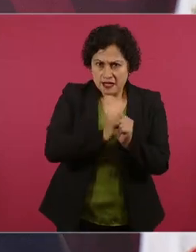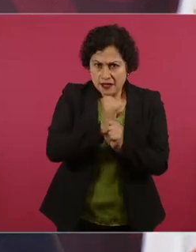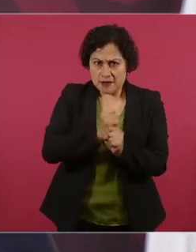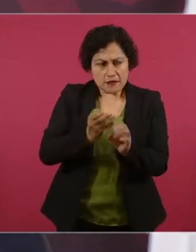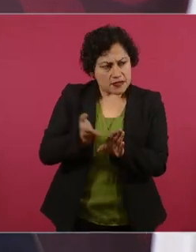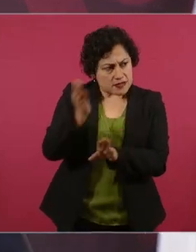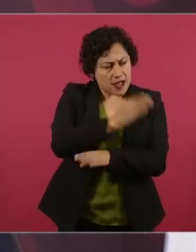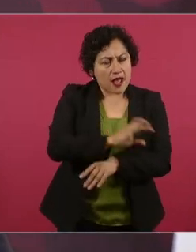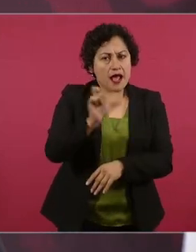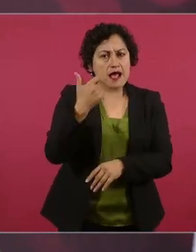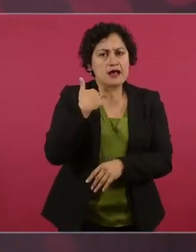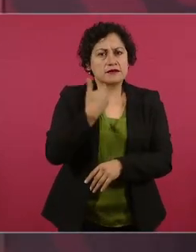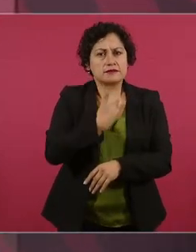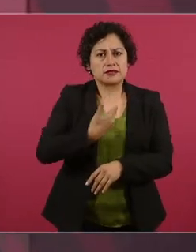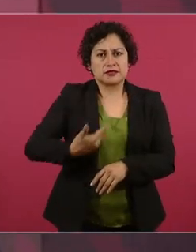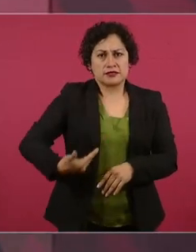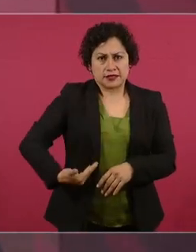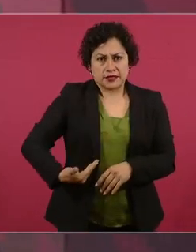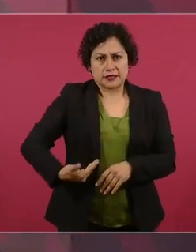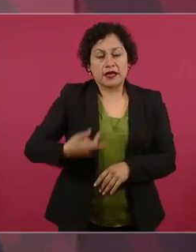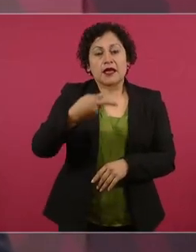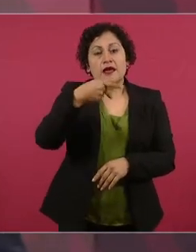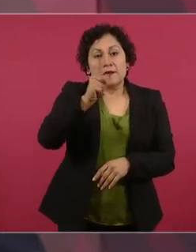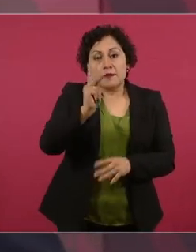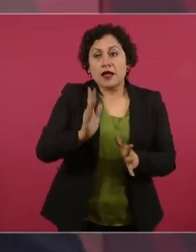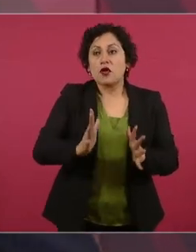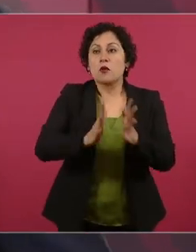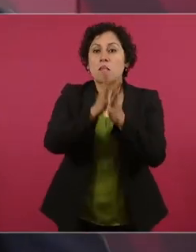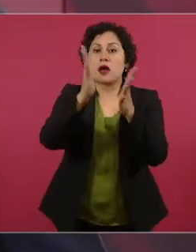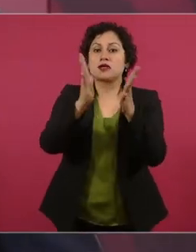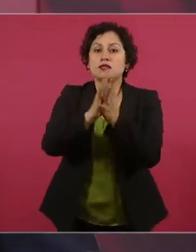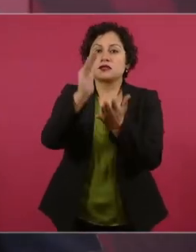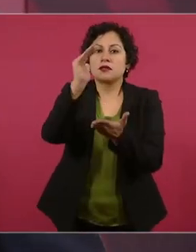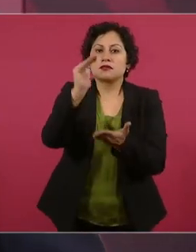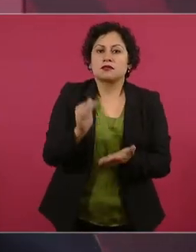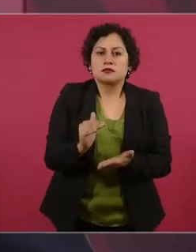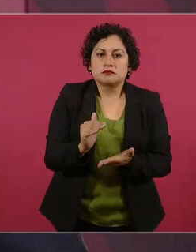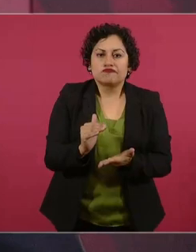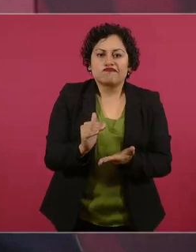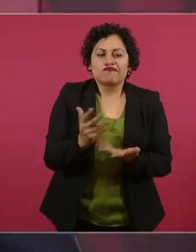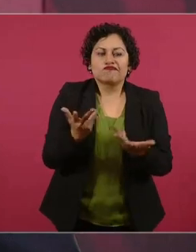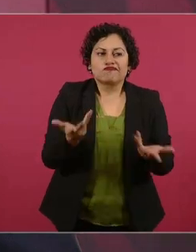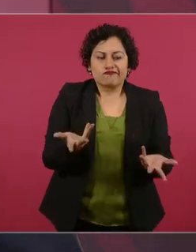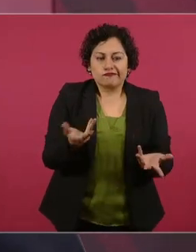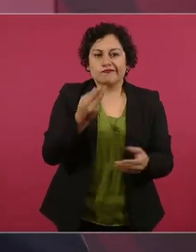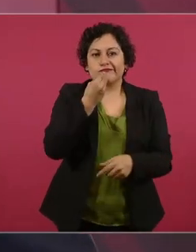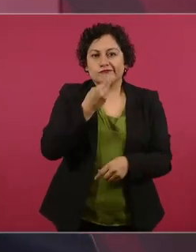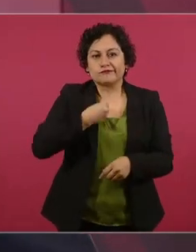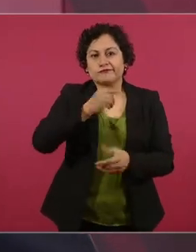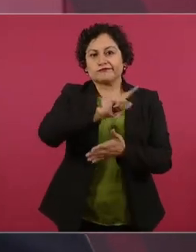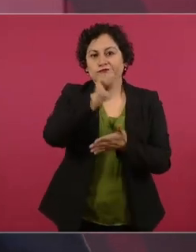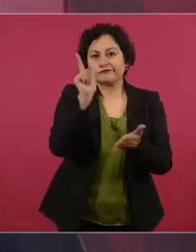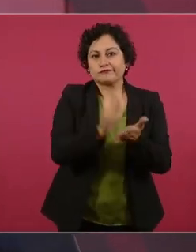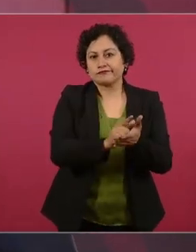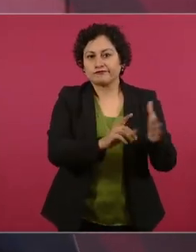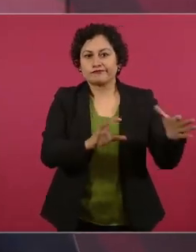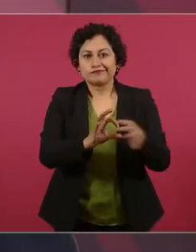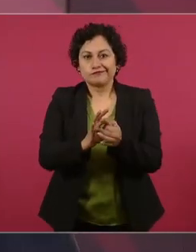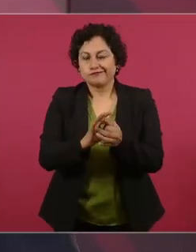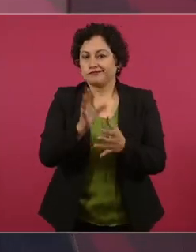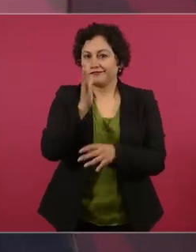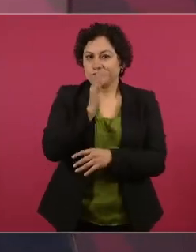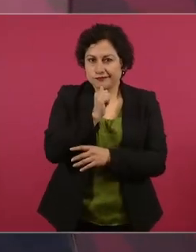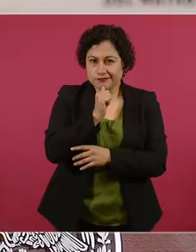hubo participación suficiente, no fue vinculatoria. No sé si se acuerdan de todo esto.